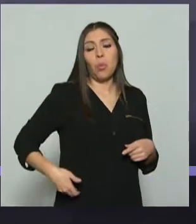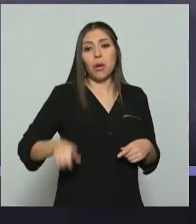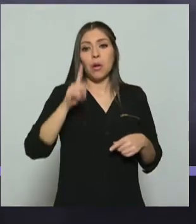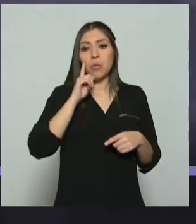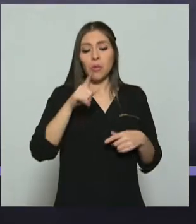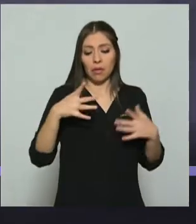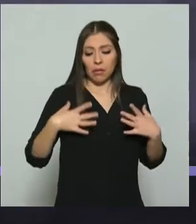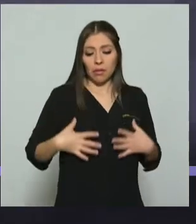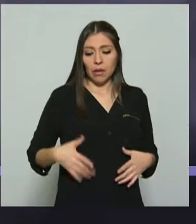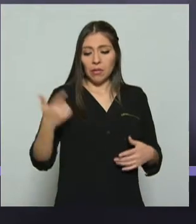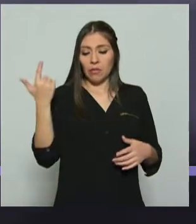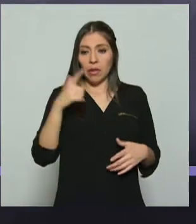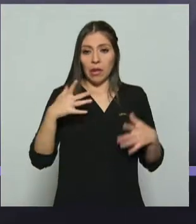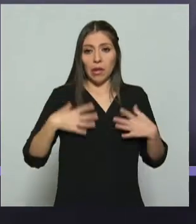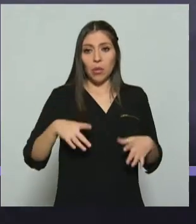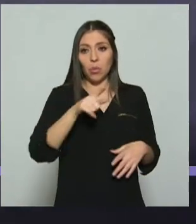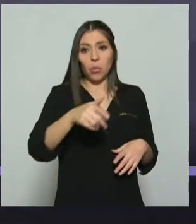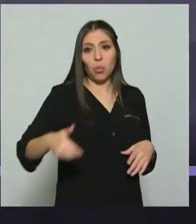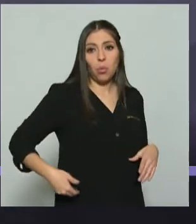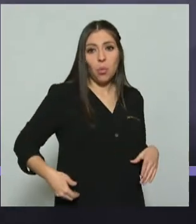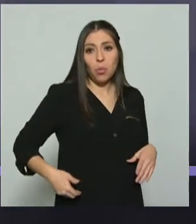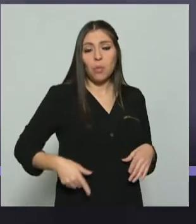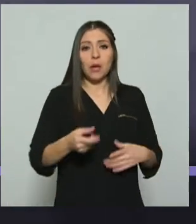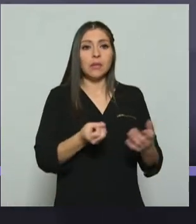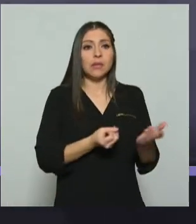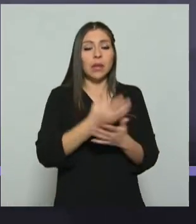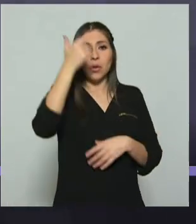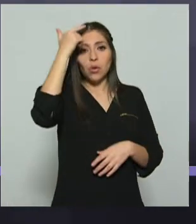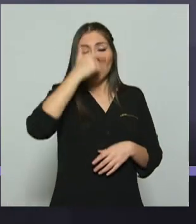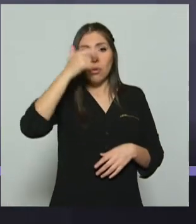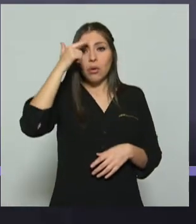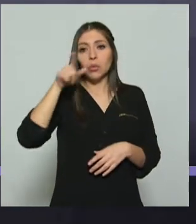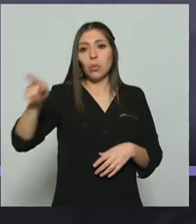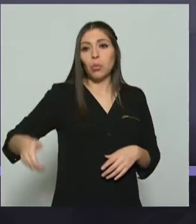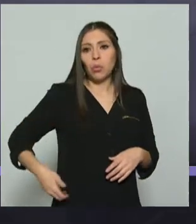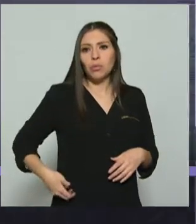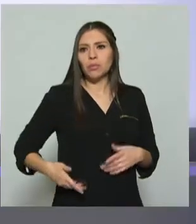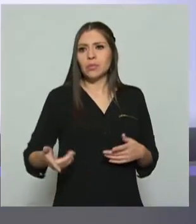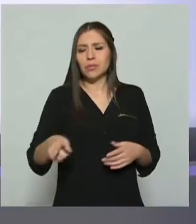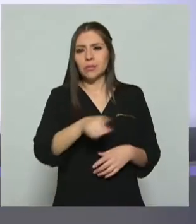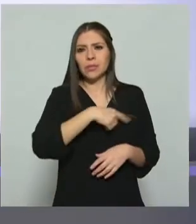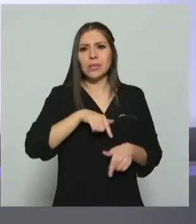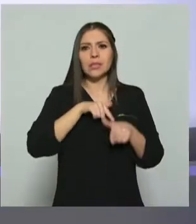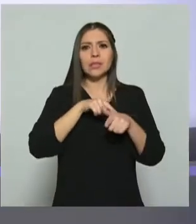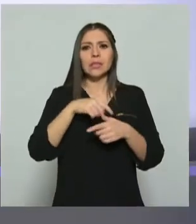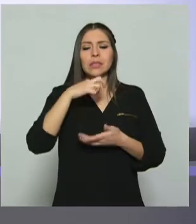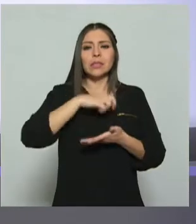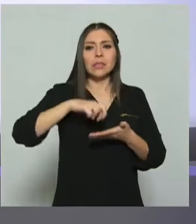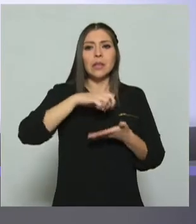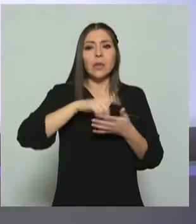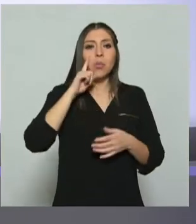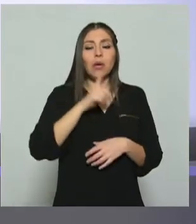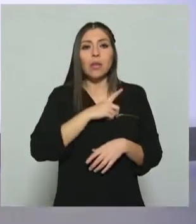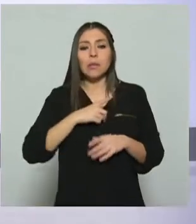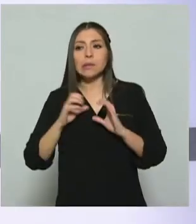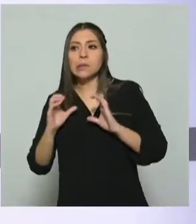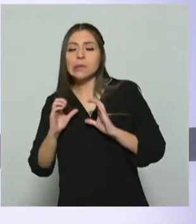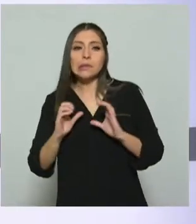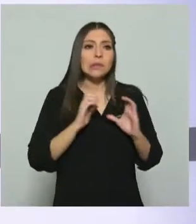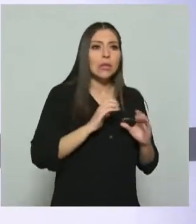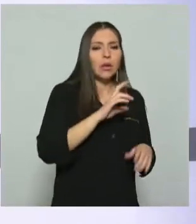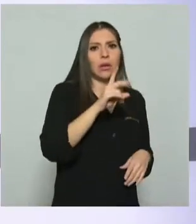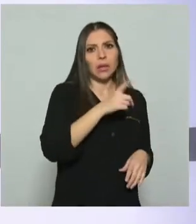de cierta manera, no así los agresores. Siguen educando a las mujeres, nos siguen educando a nosotras para cuidarnos y no a ellos para respetarnos.